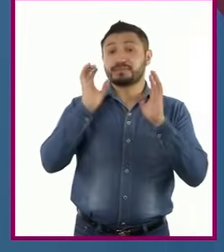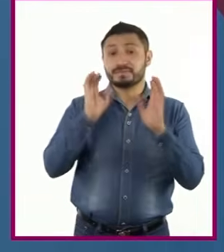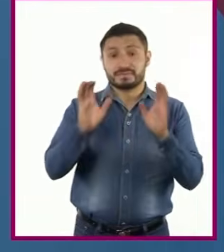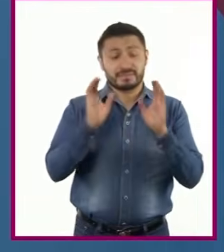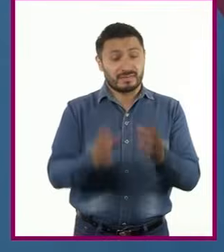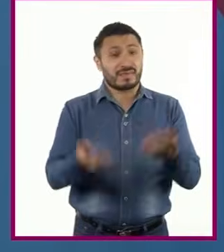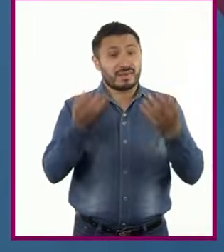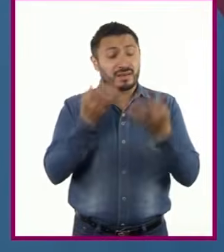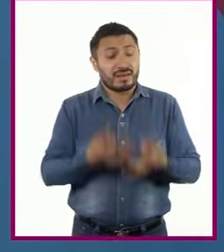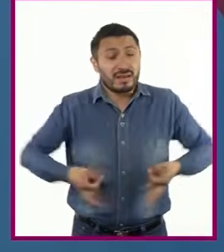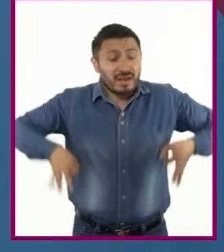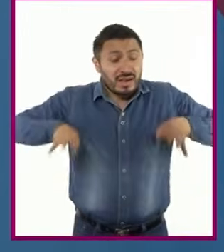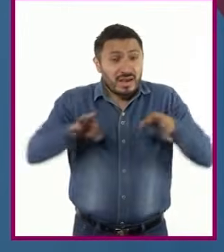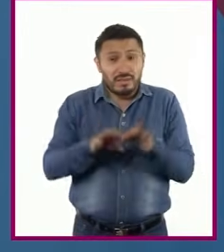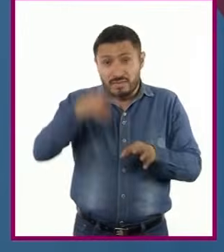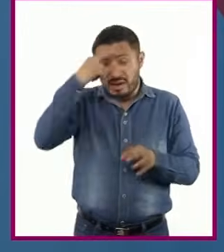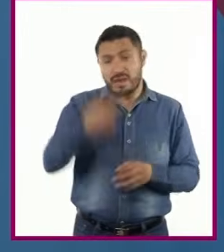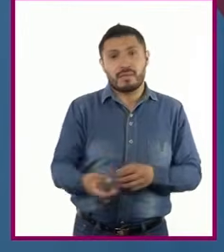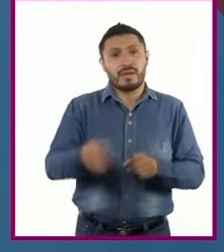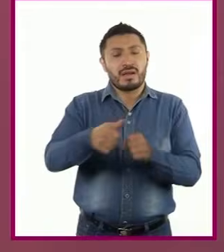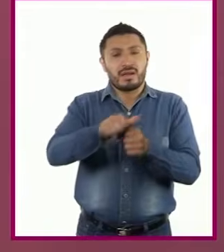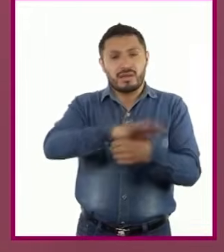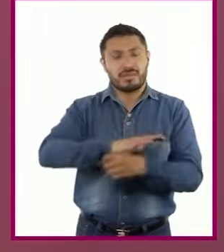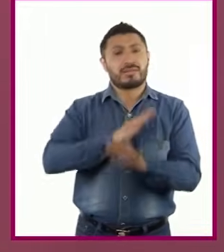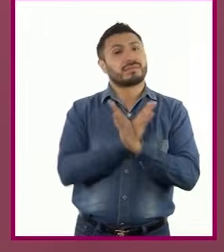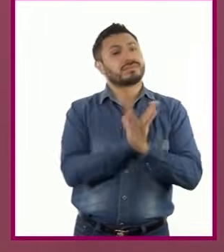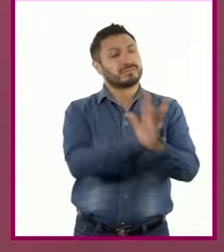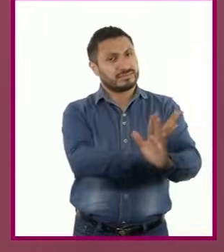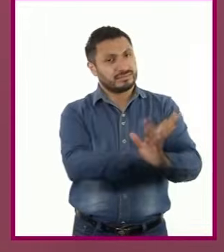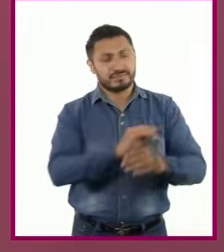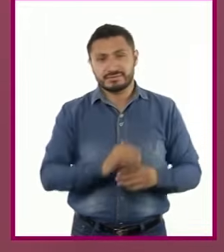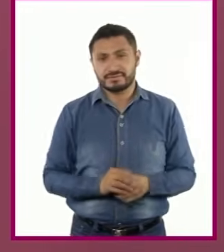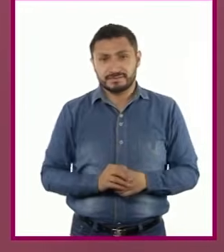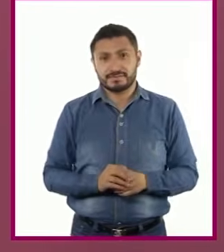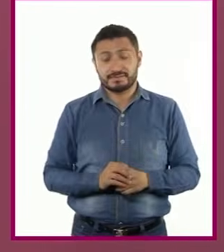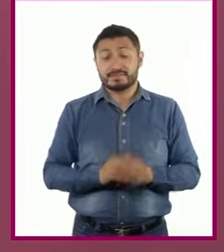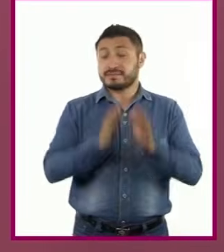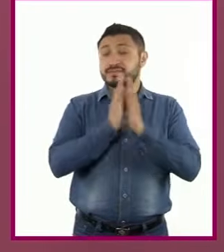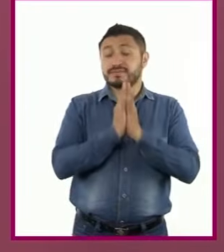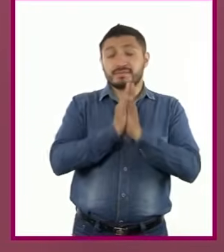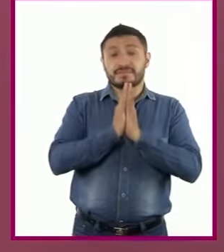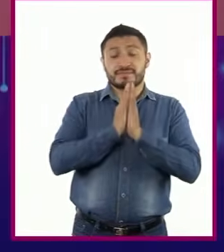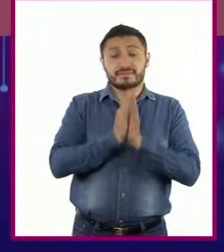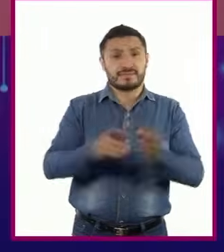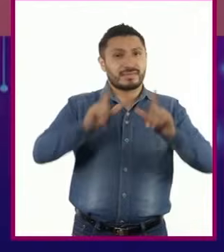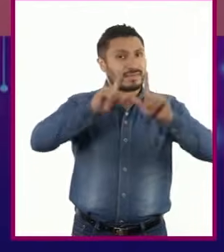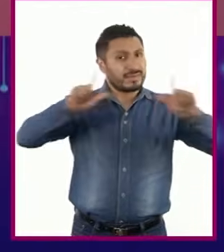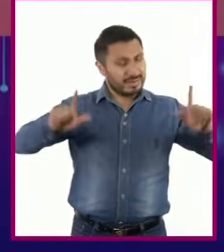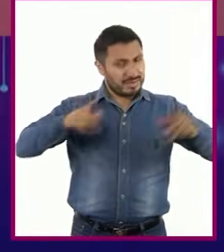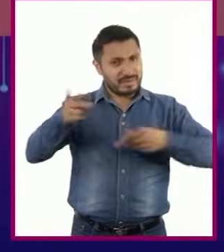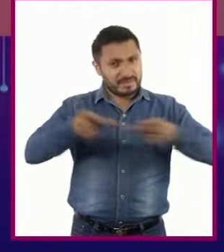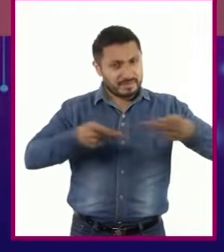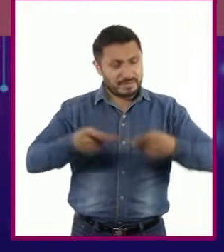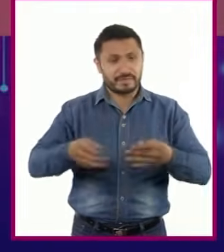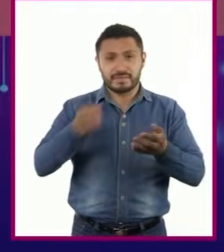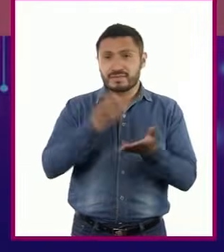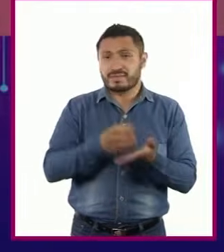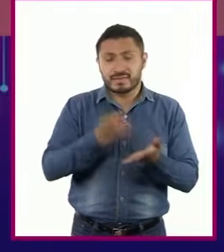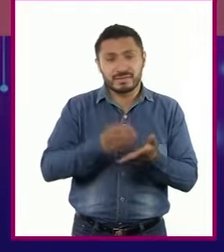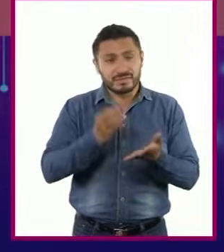es la clave para disminuir los contagios. Por favor, tengan listos su cuaderno de la